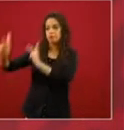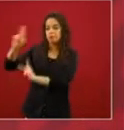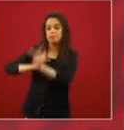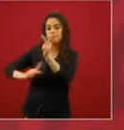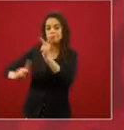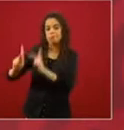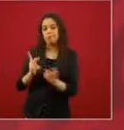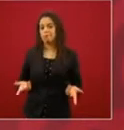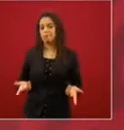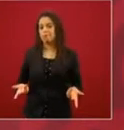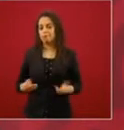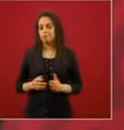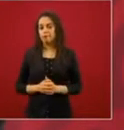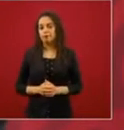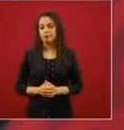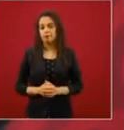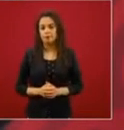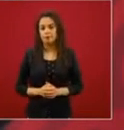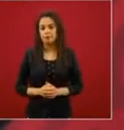de